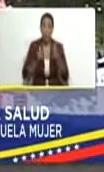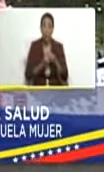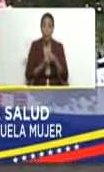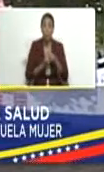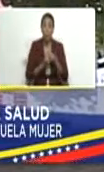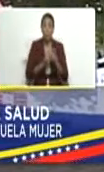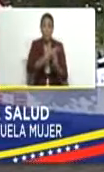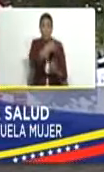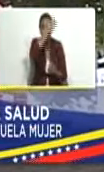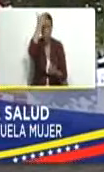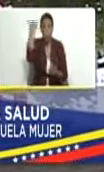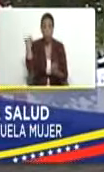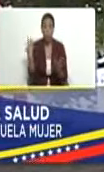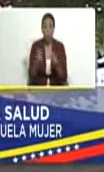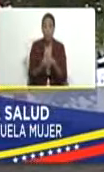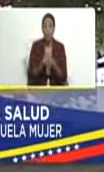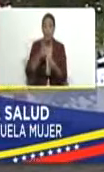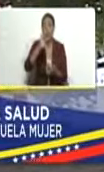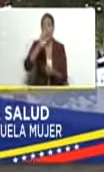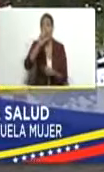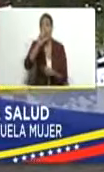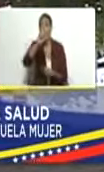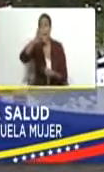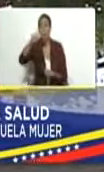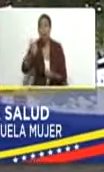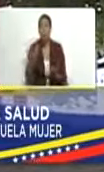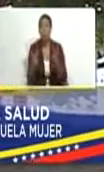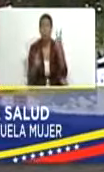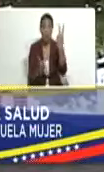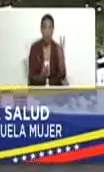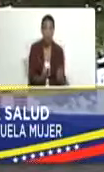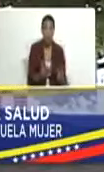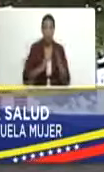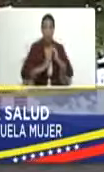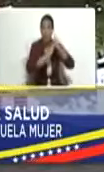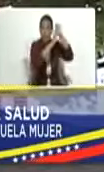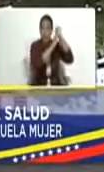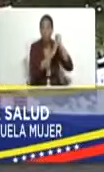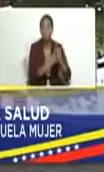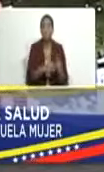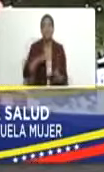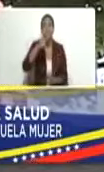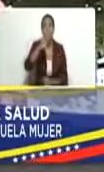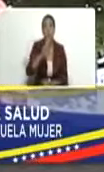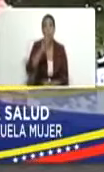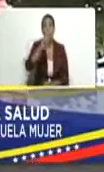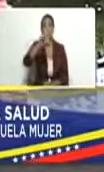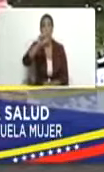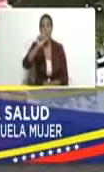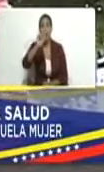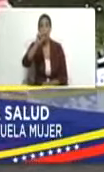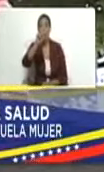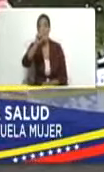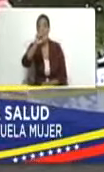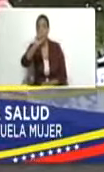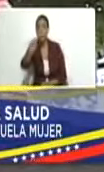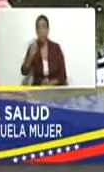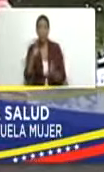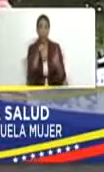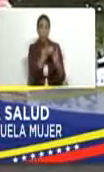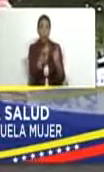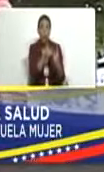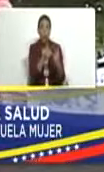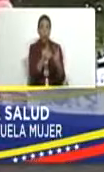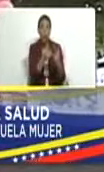gran Eulalia Burós. ¡Que viva Eulalia Burós, espíritu inmortal! Fue